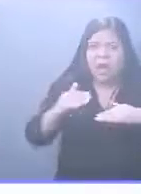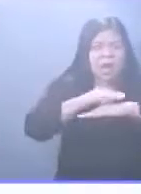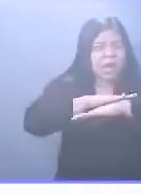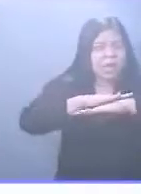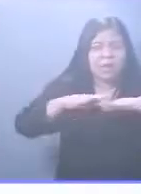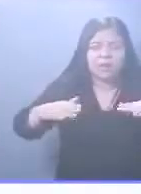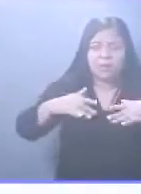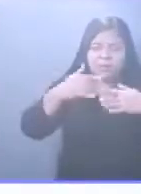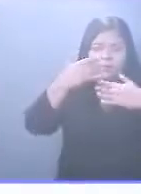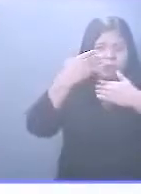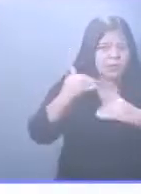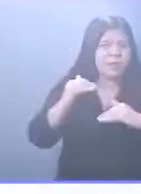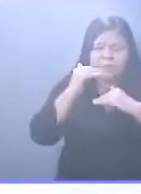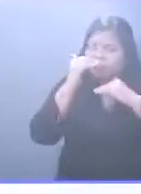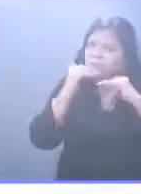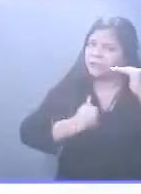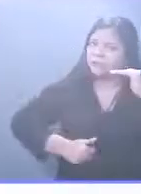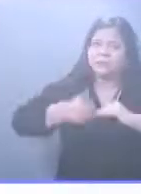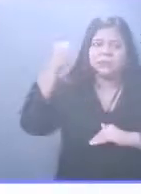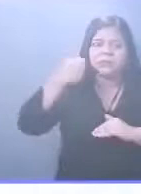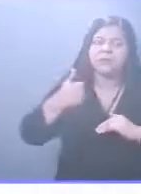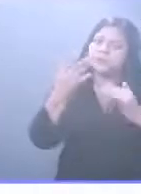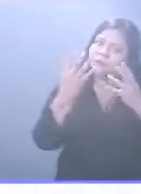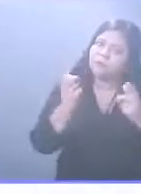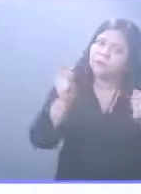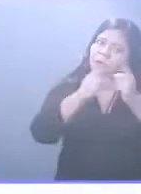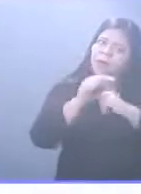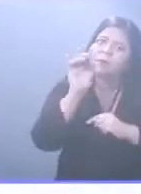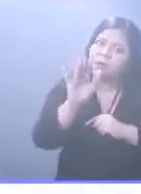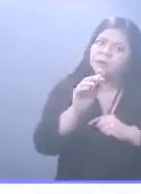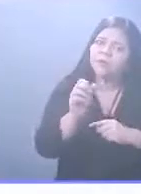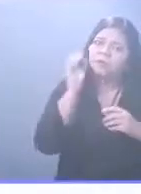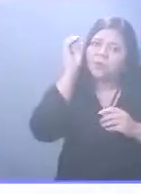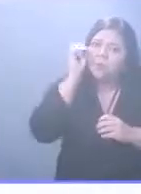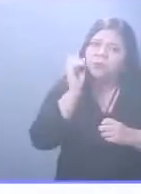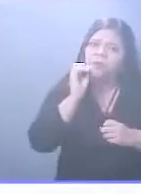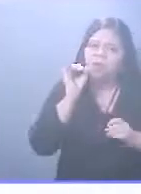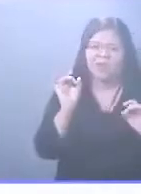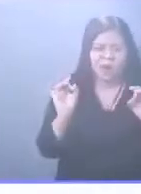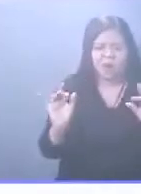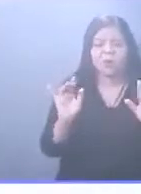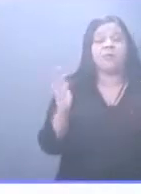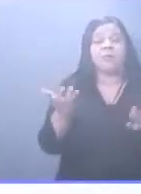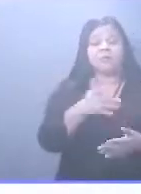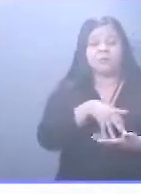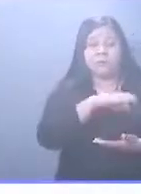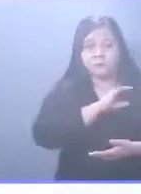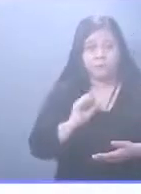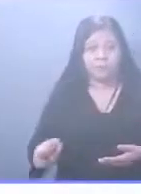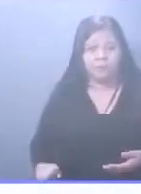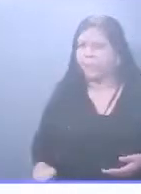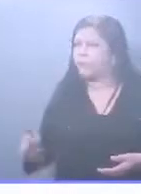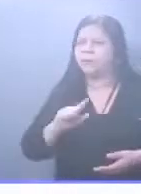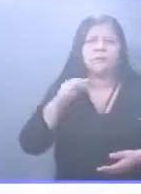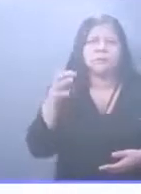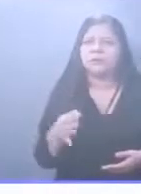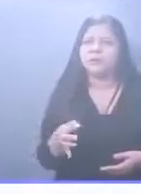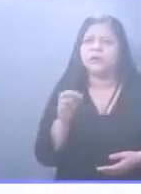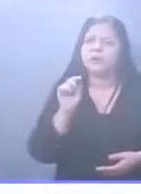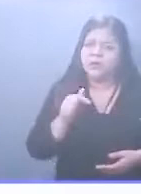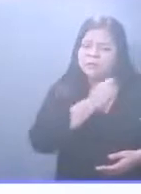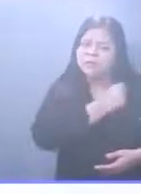le exigimos que cambie su discurso de odio, porque el pueblo salvadoreño no se merece este